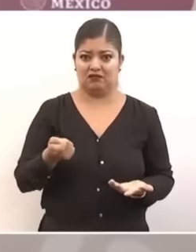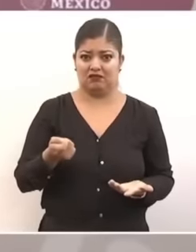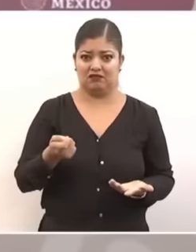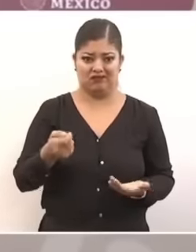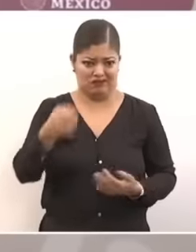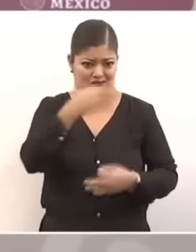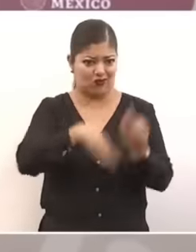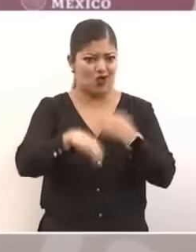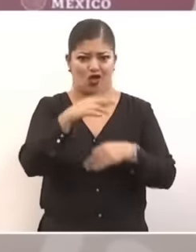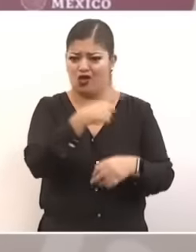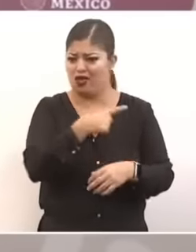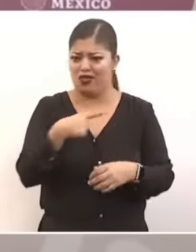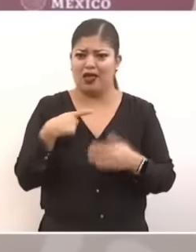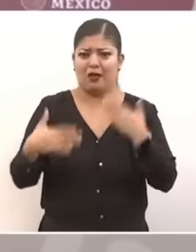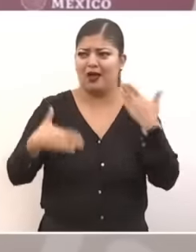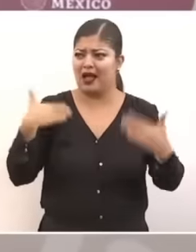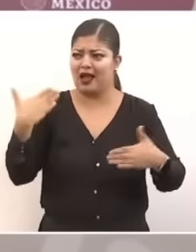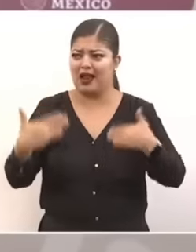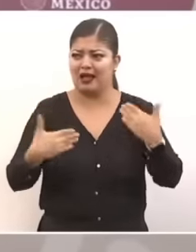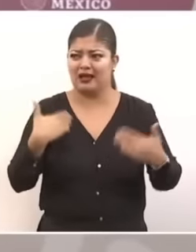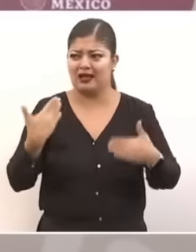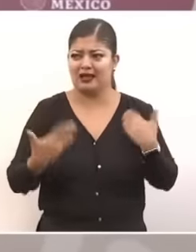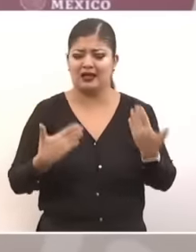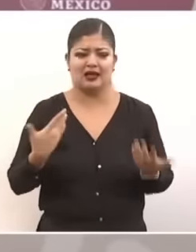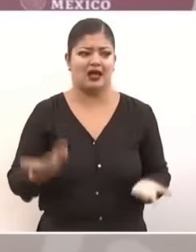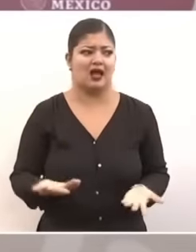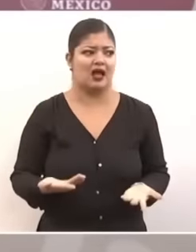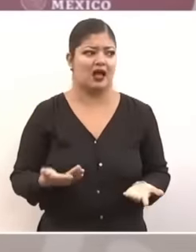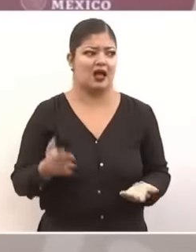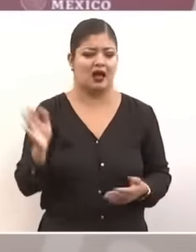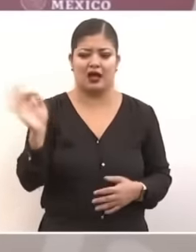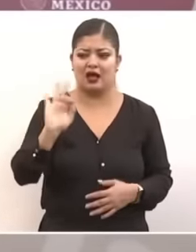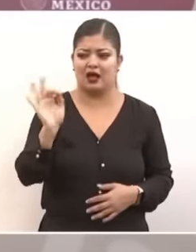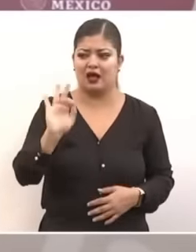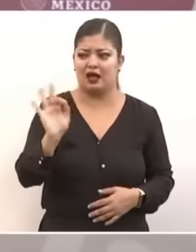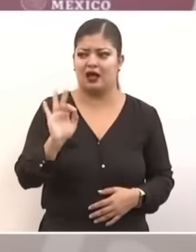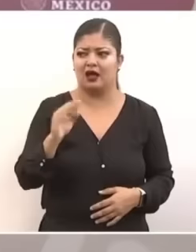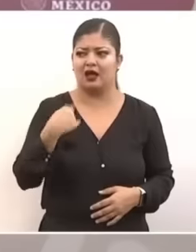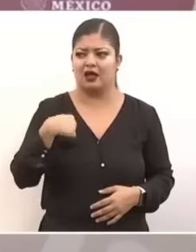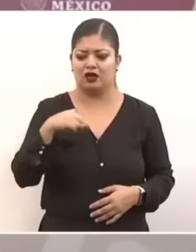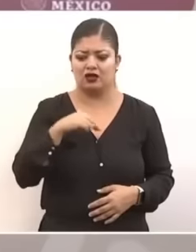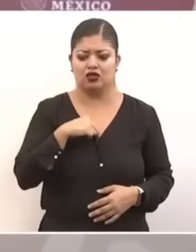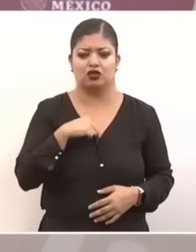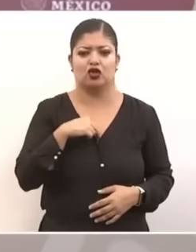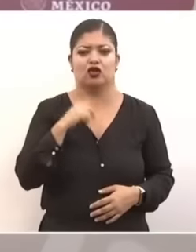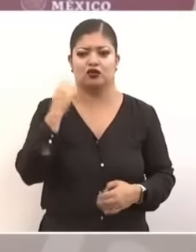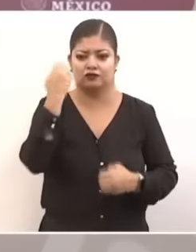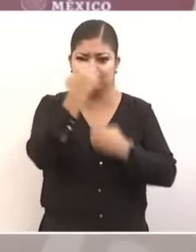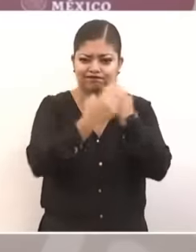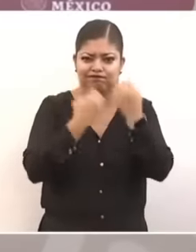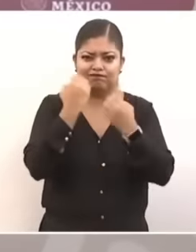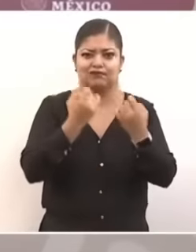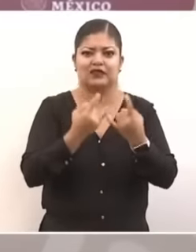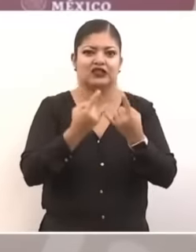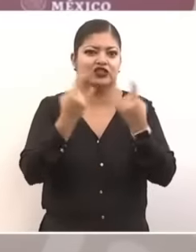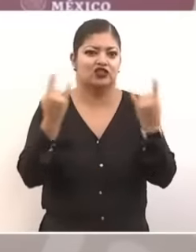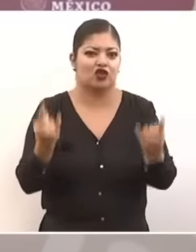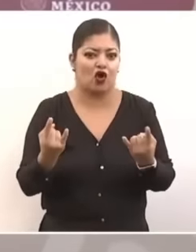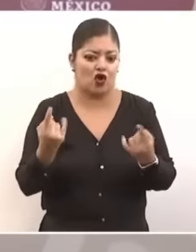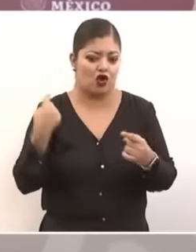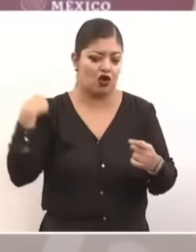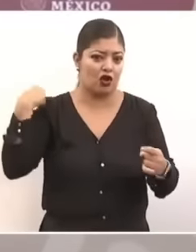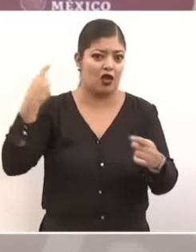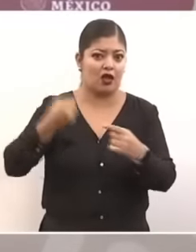todos, todos, todos. Si vemos, revisamos la historia. Miren,